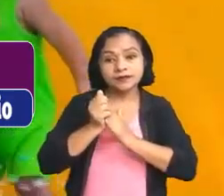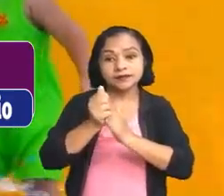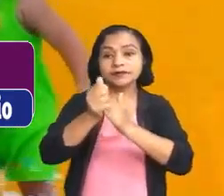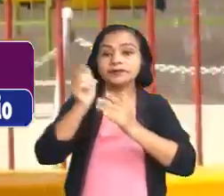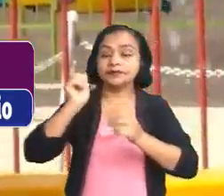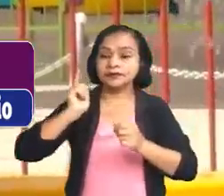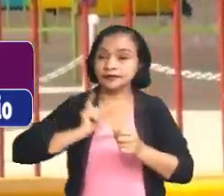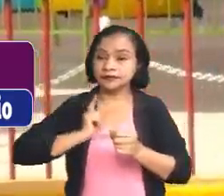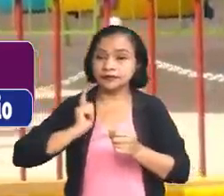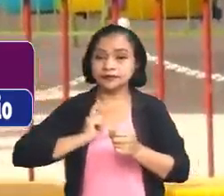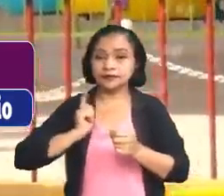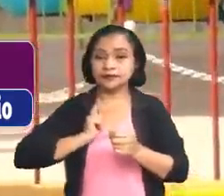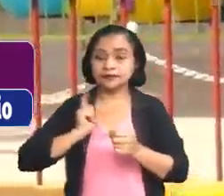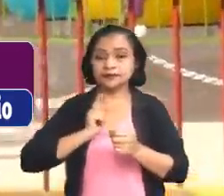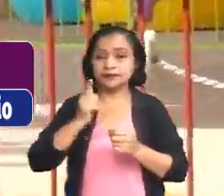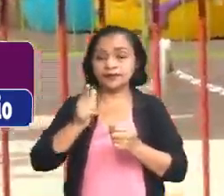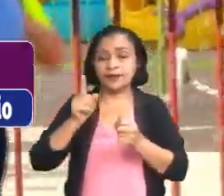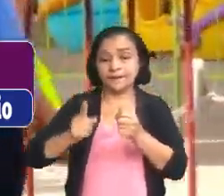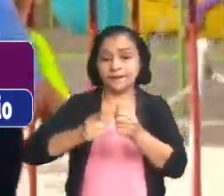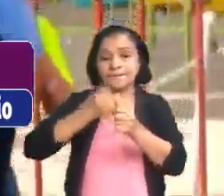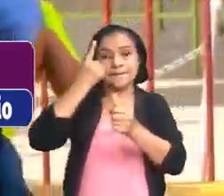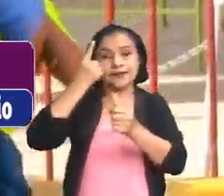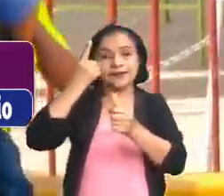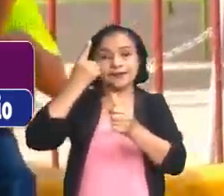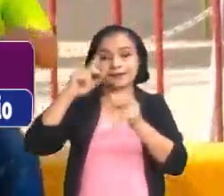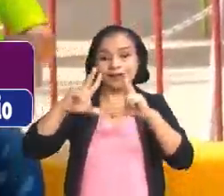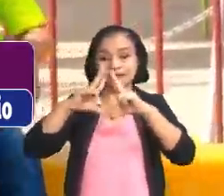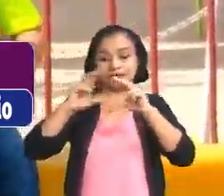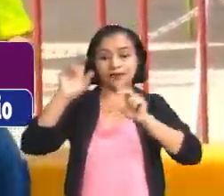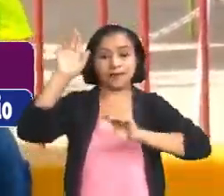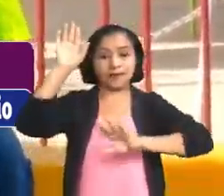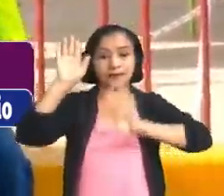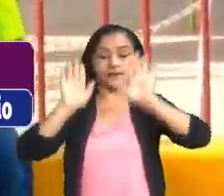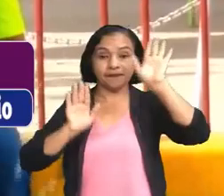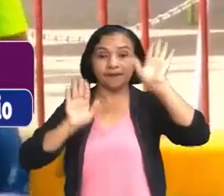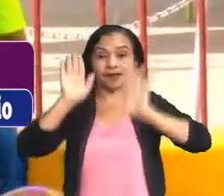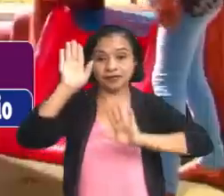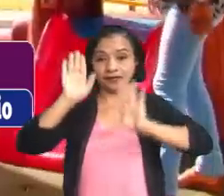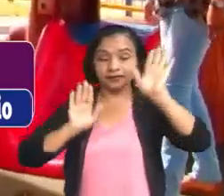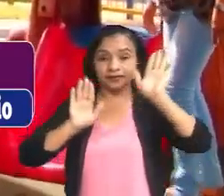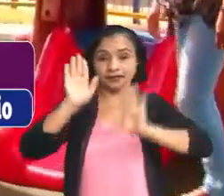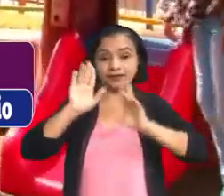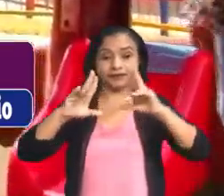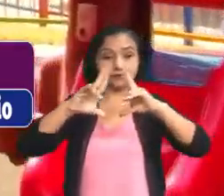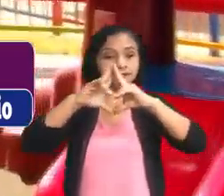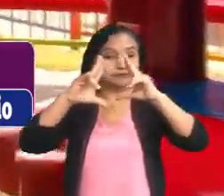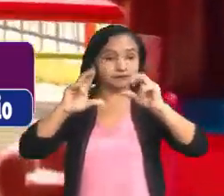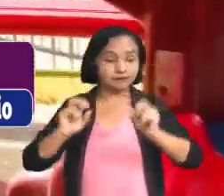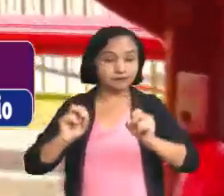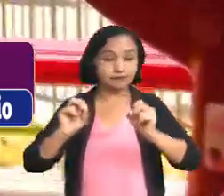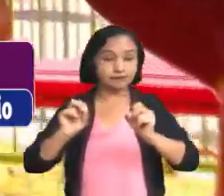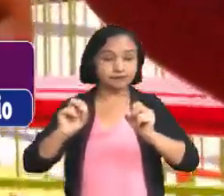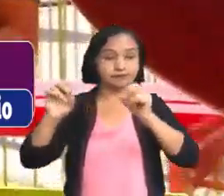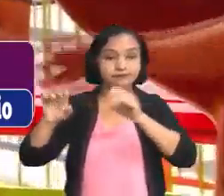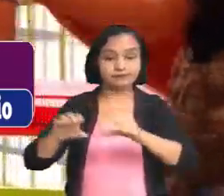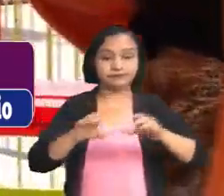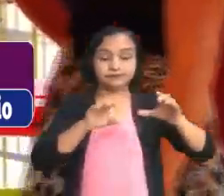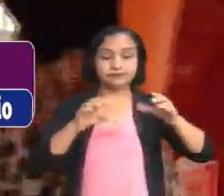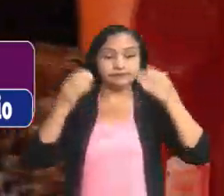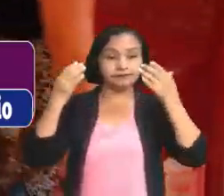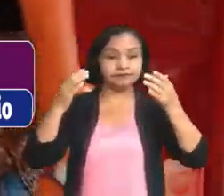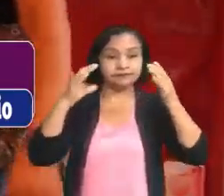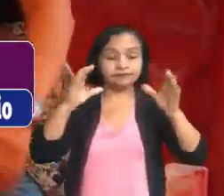llegar a los primeros lugares, por ejemplo, de participación de Nicaragua, por ejemplo, en acciones